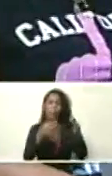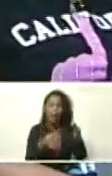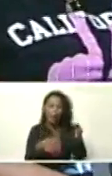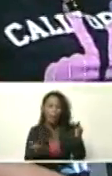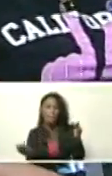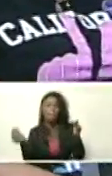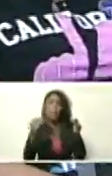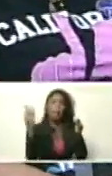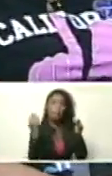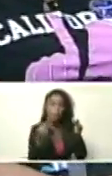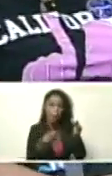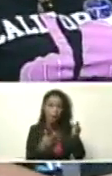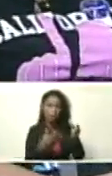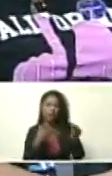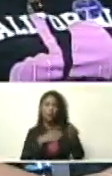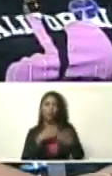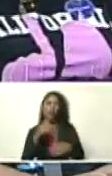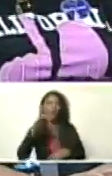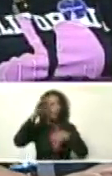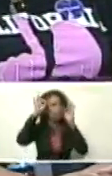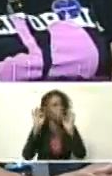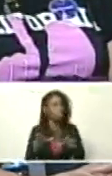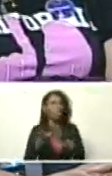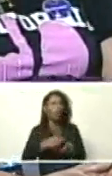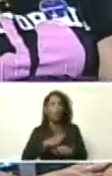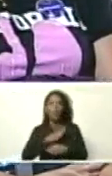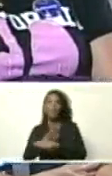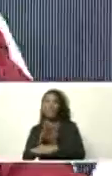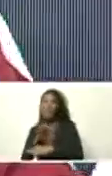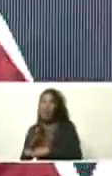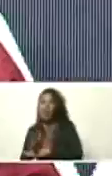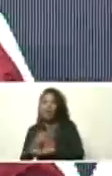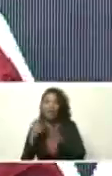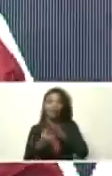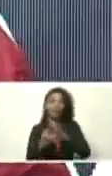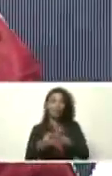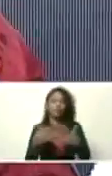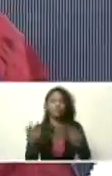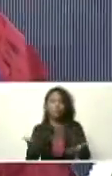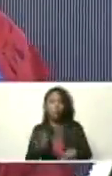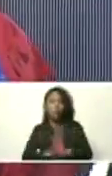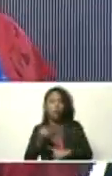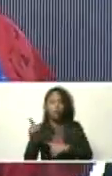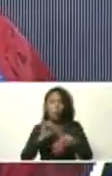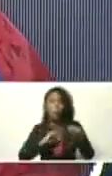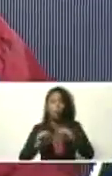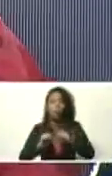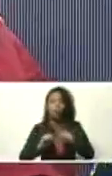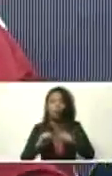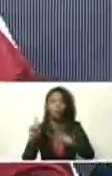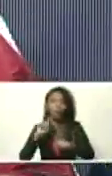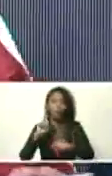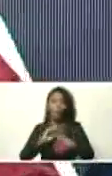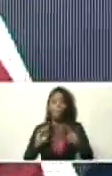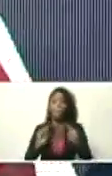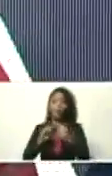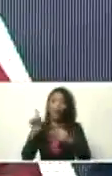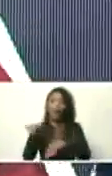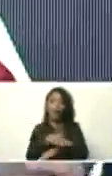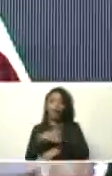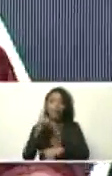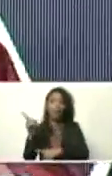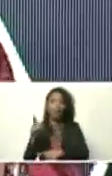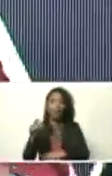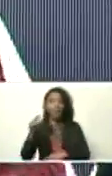bueno, se fastidiaba en ir a las distintas instituciones, es fenomenal, porque uno de los elementos que nos hemos encontrado en la calle es que, bueno, era